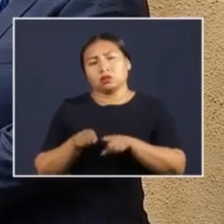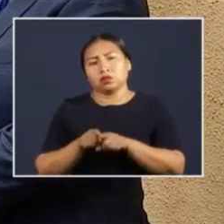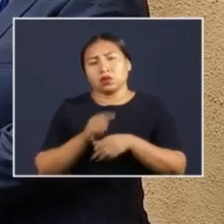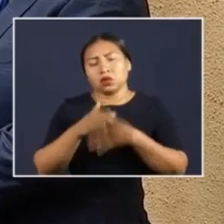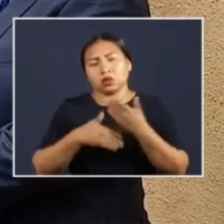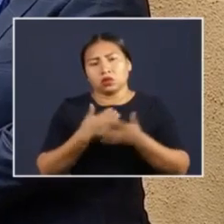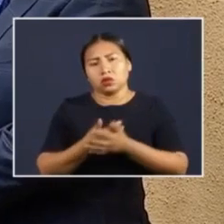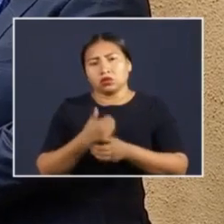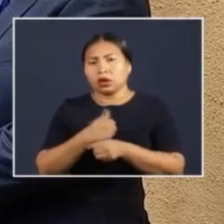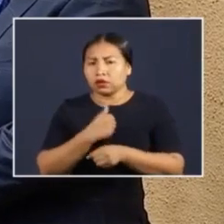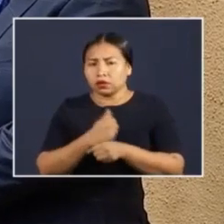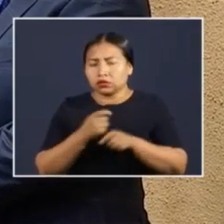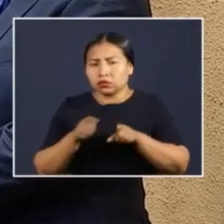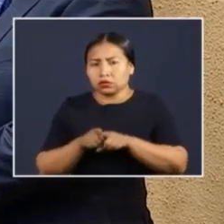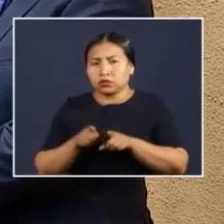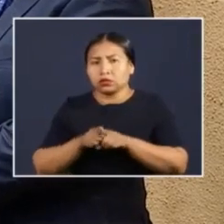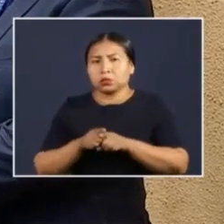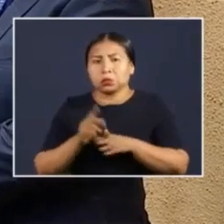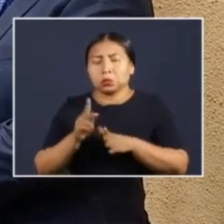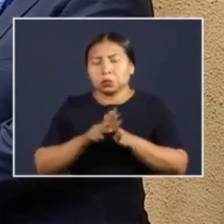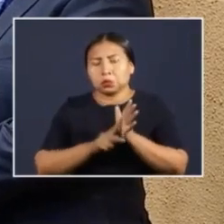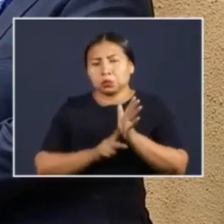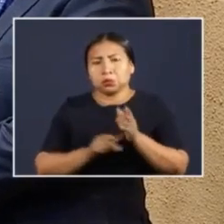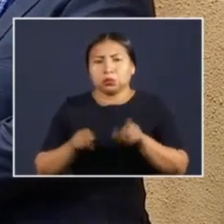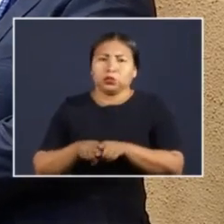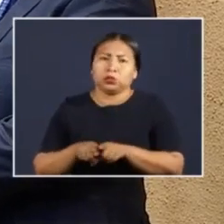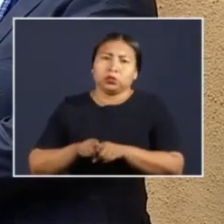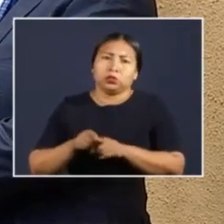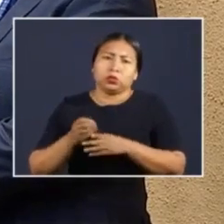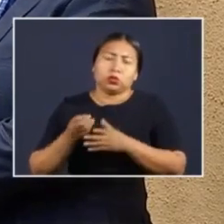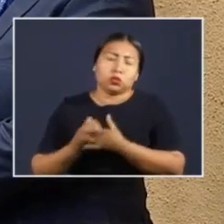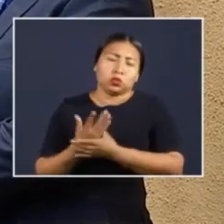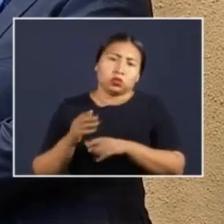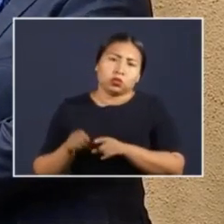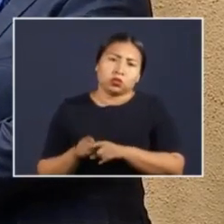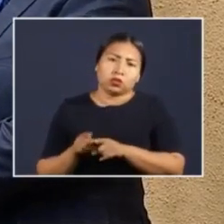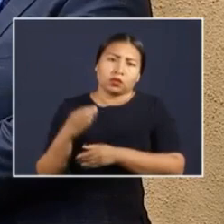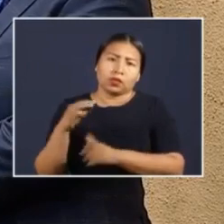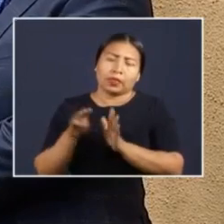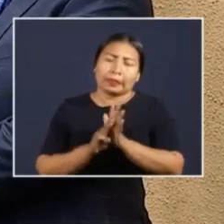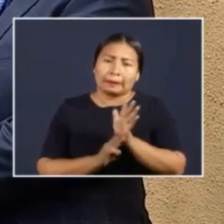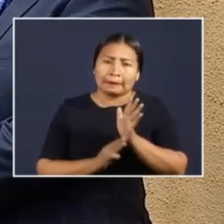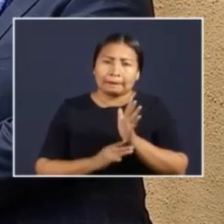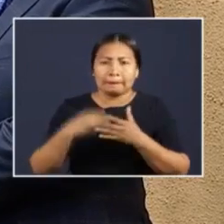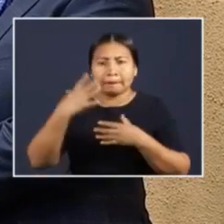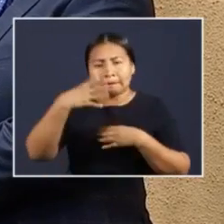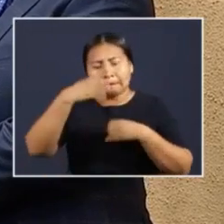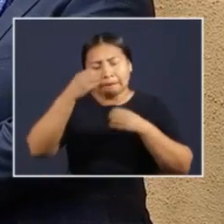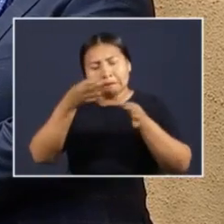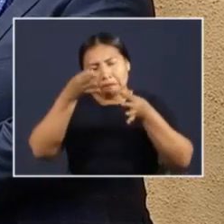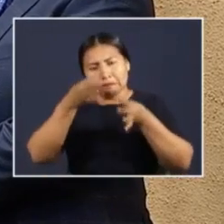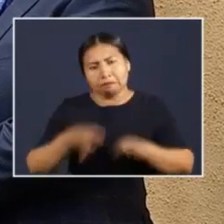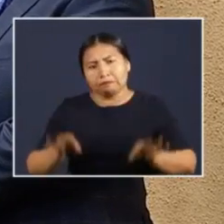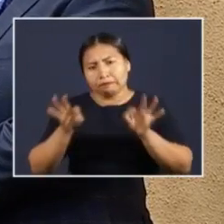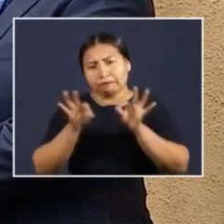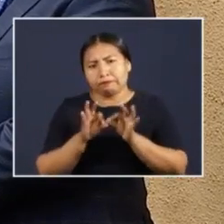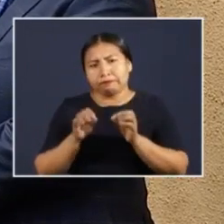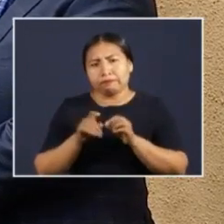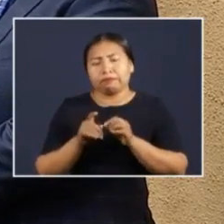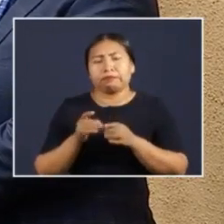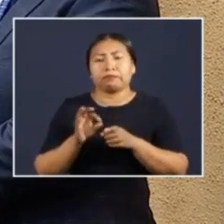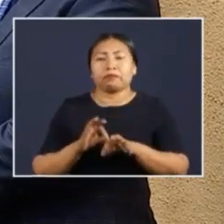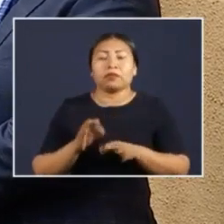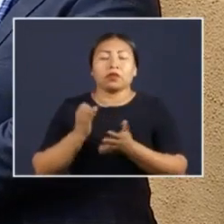requieren en el ministerio de seguridad pública con atribuciones nuevas con materia de información adecuada con temas de inteligencia e